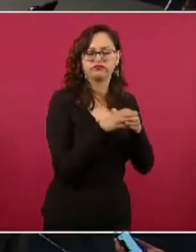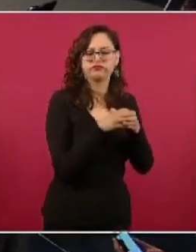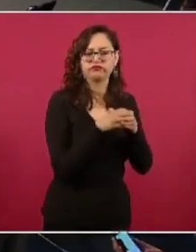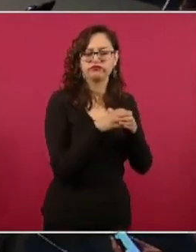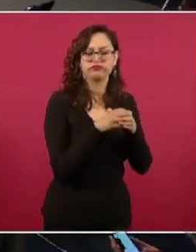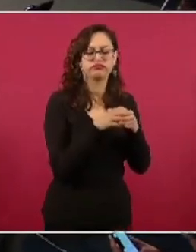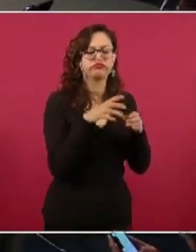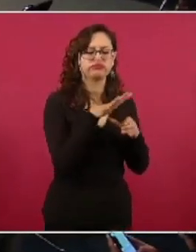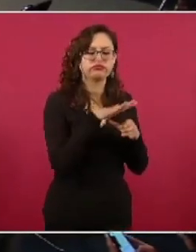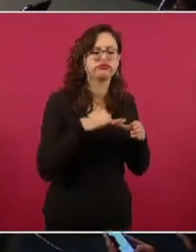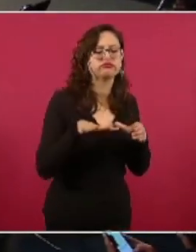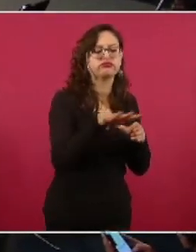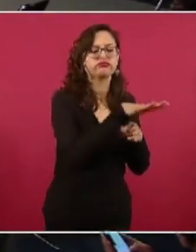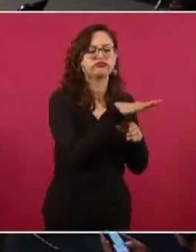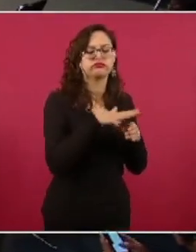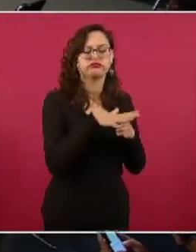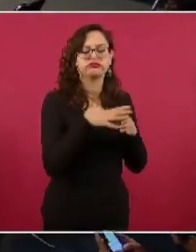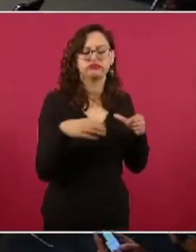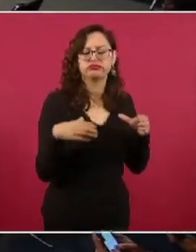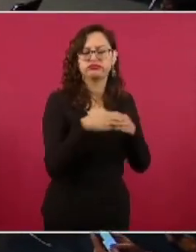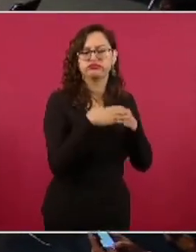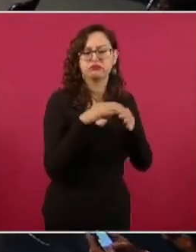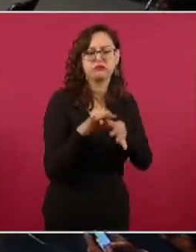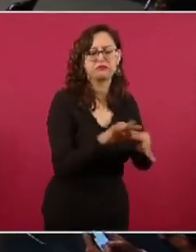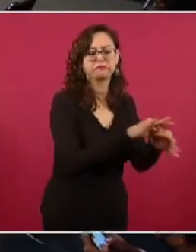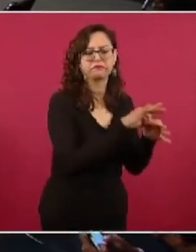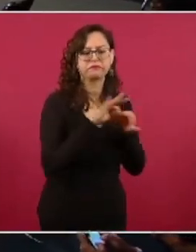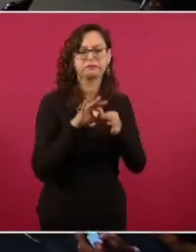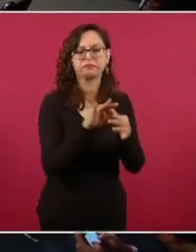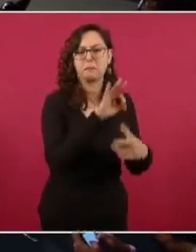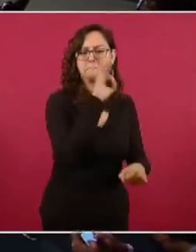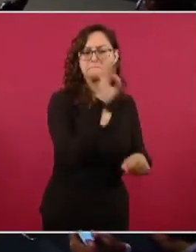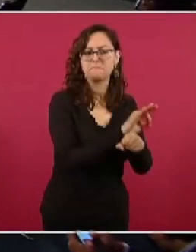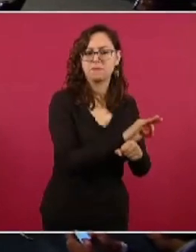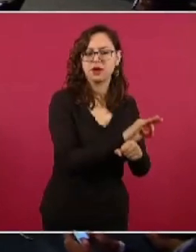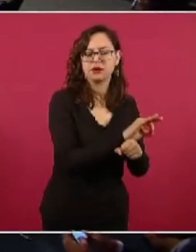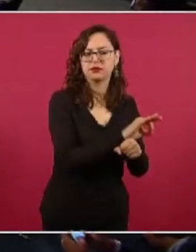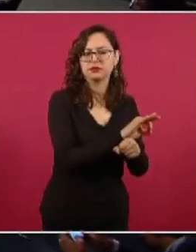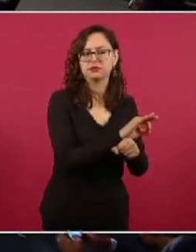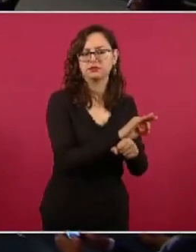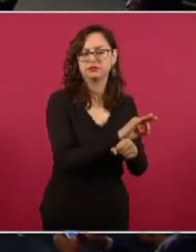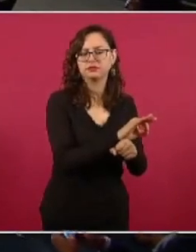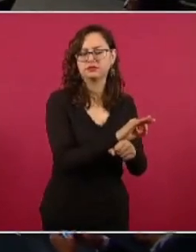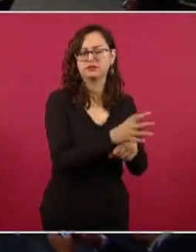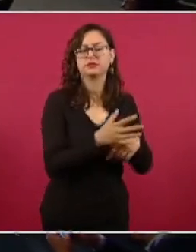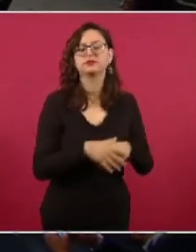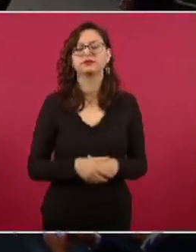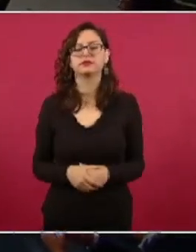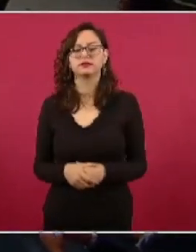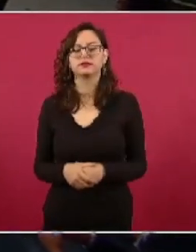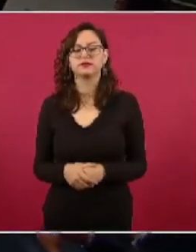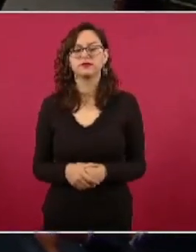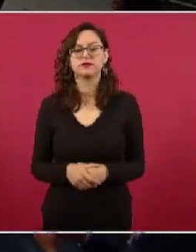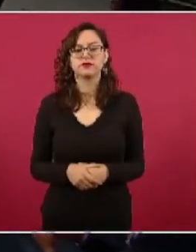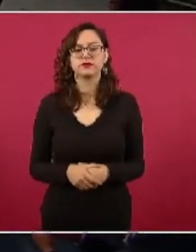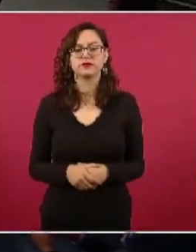Eso era lo que predominaba. Y hablaba yo de